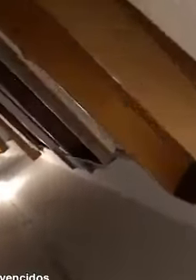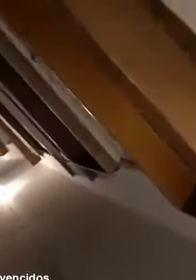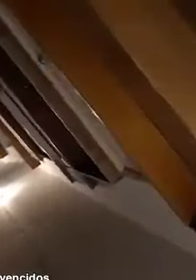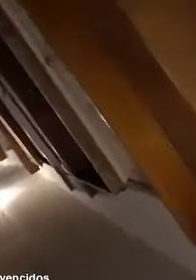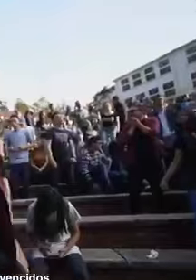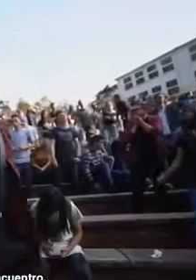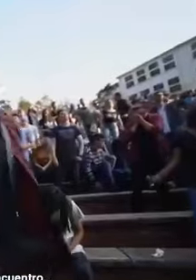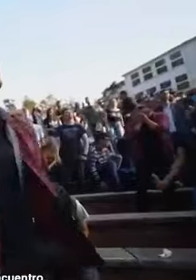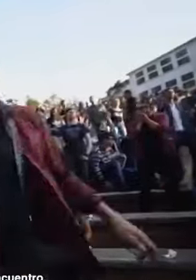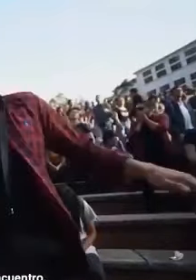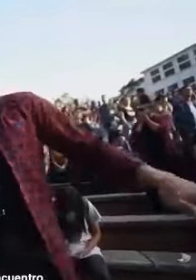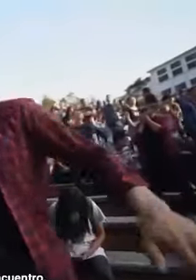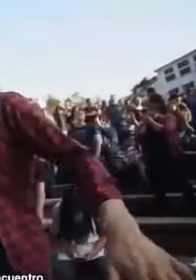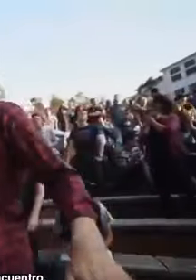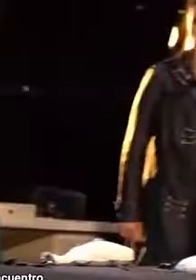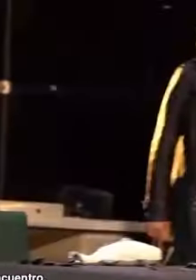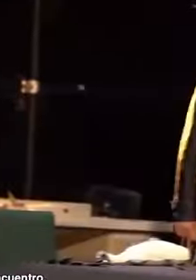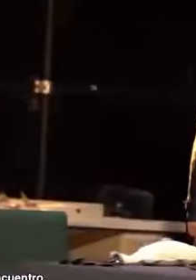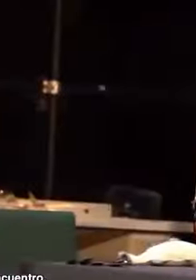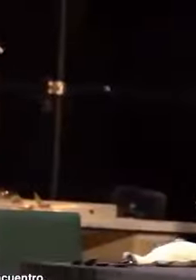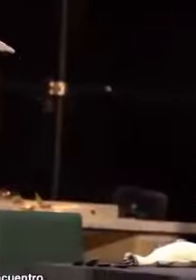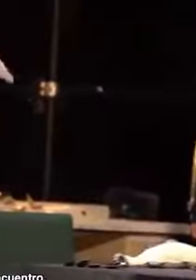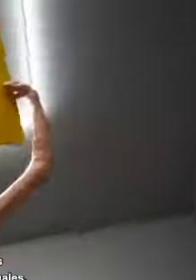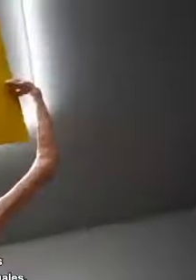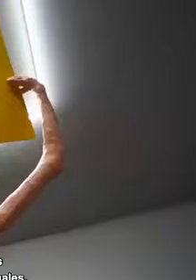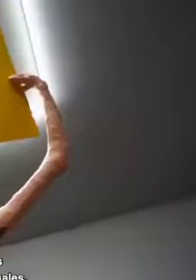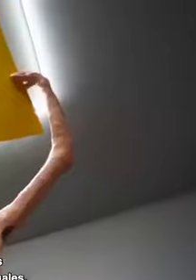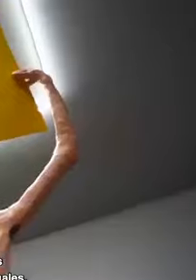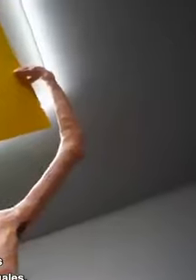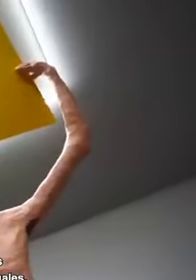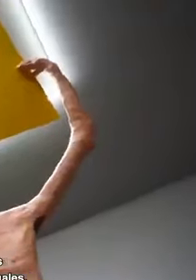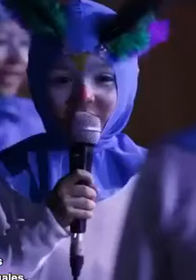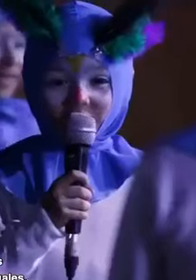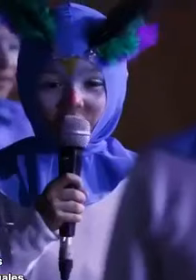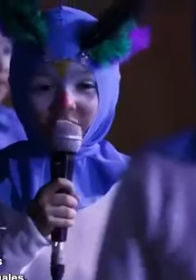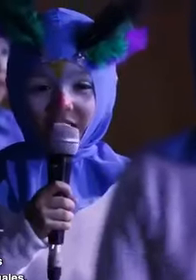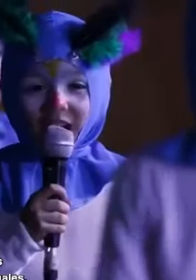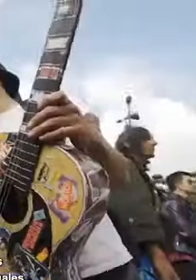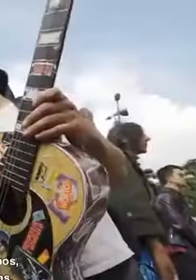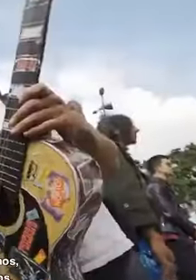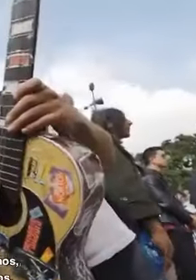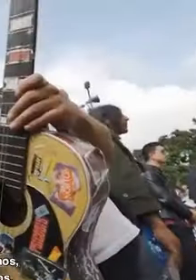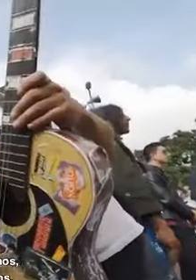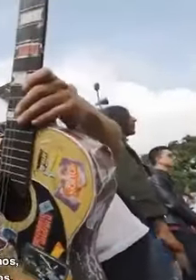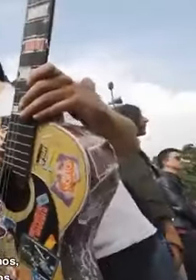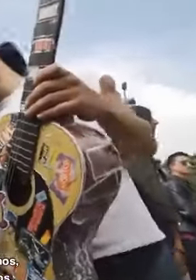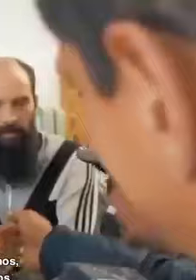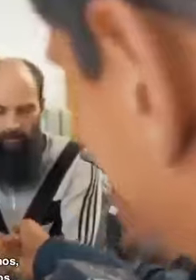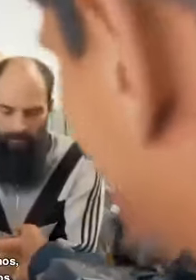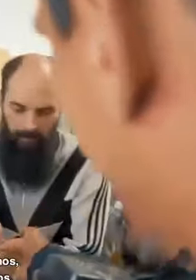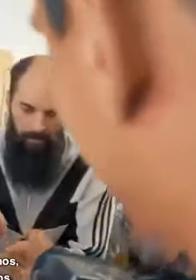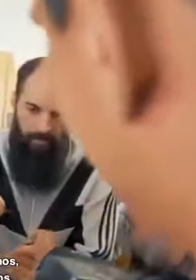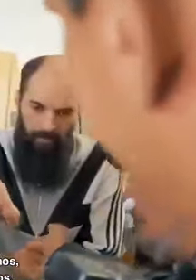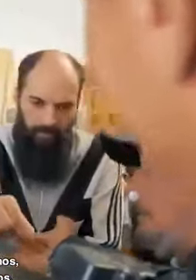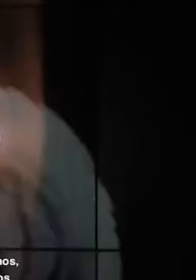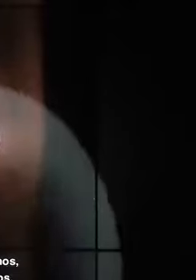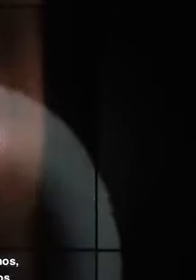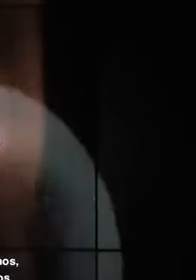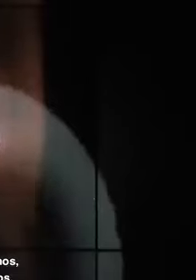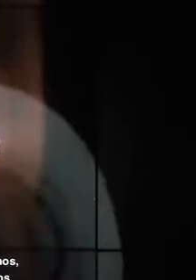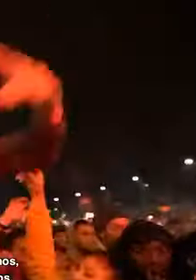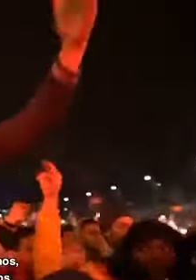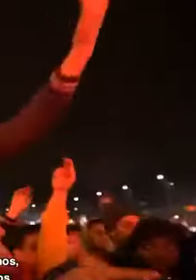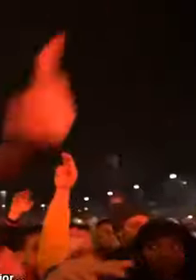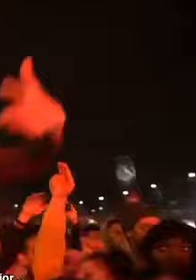Nosotros estamos convencidos que el arte es nuestro lugar de encuentro, donde vivimos la ciudad como iguales, donde compartimos, nos